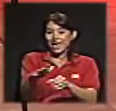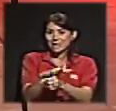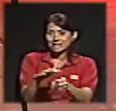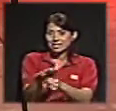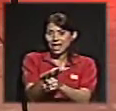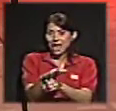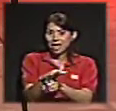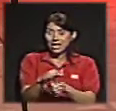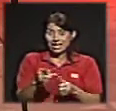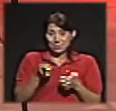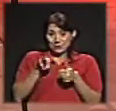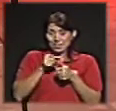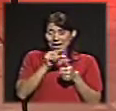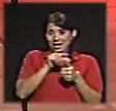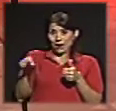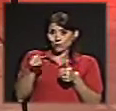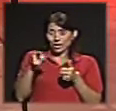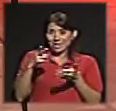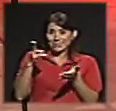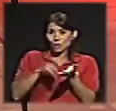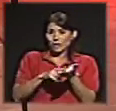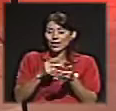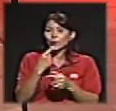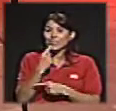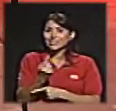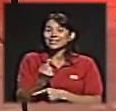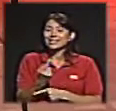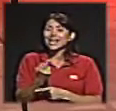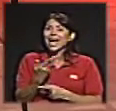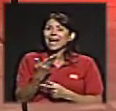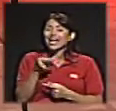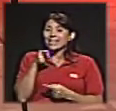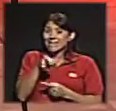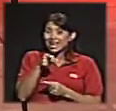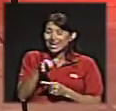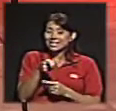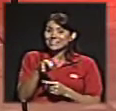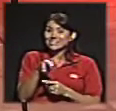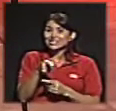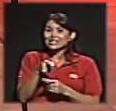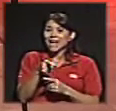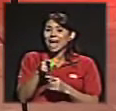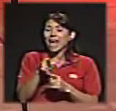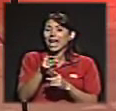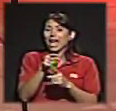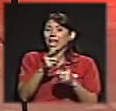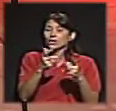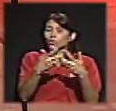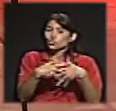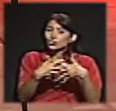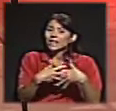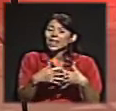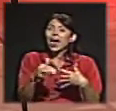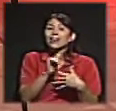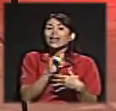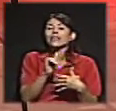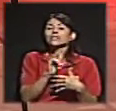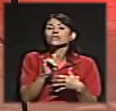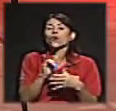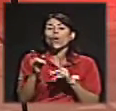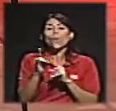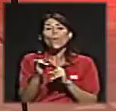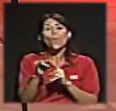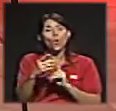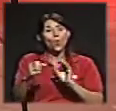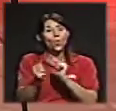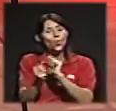la primera cláusula de ese contrato decía que esta sociedad es concesionaria a título de arrendataria del derecho de